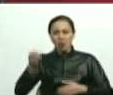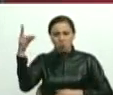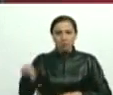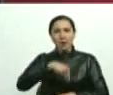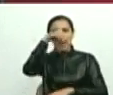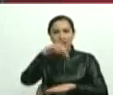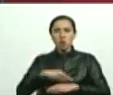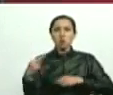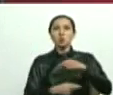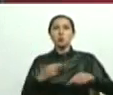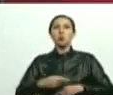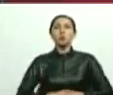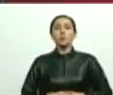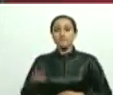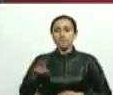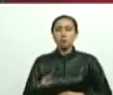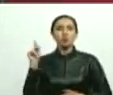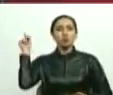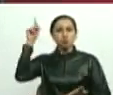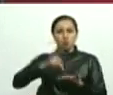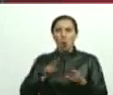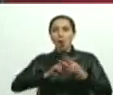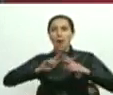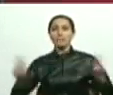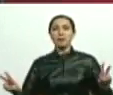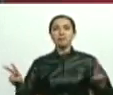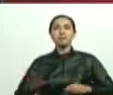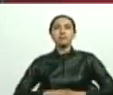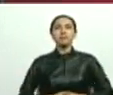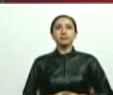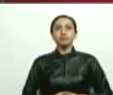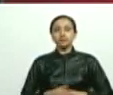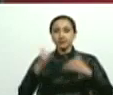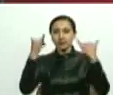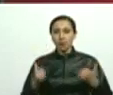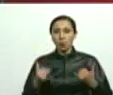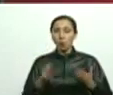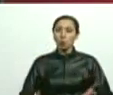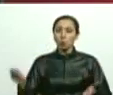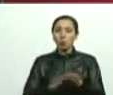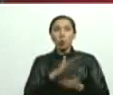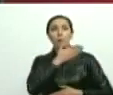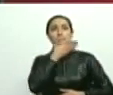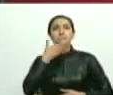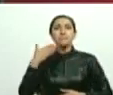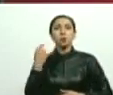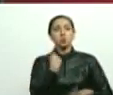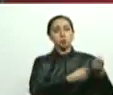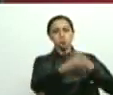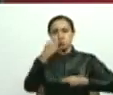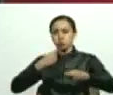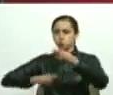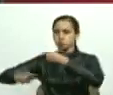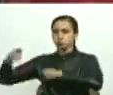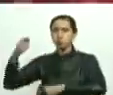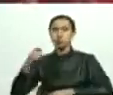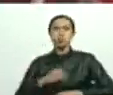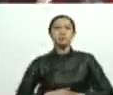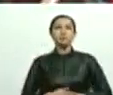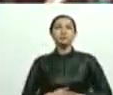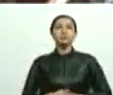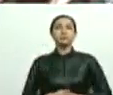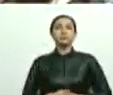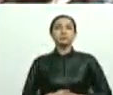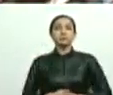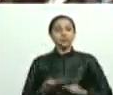y Venezuela llegó la paz. Y ahora la recuperación económica paulatina, sostenida,